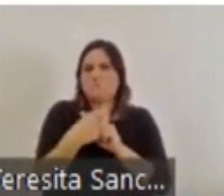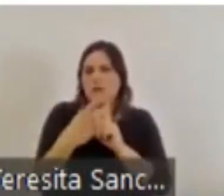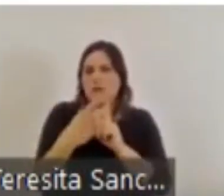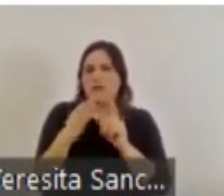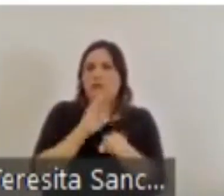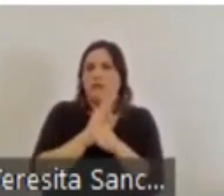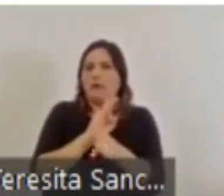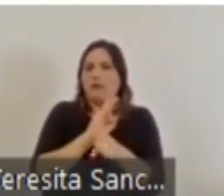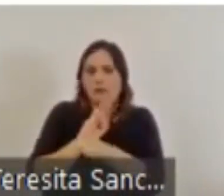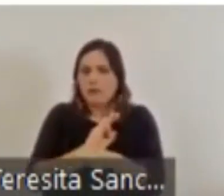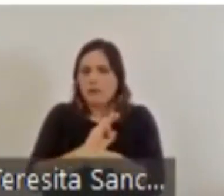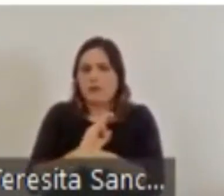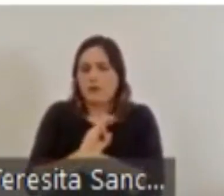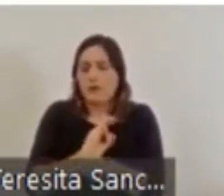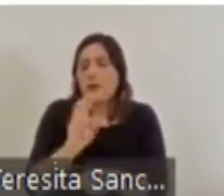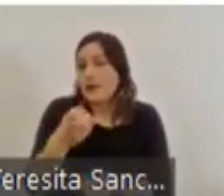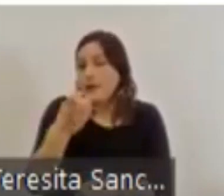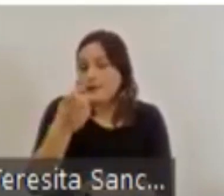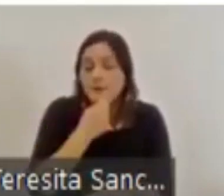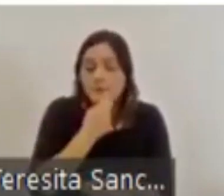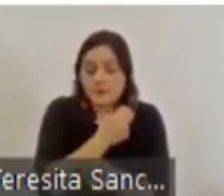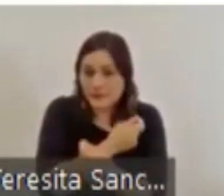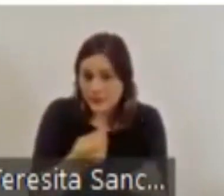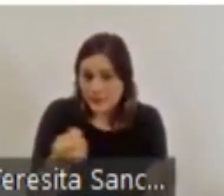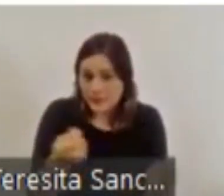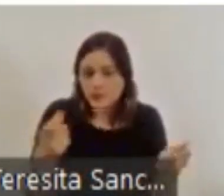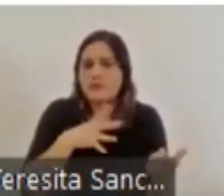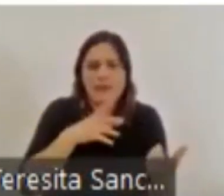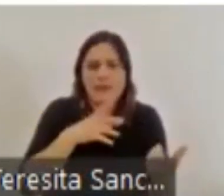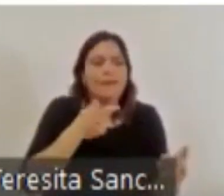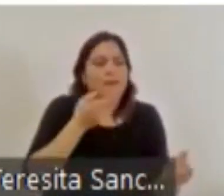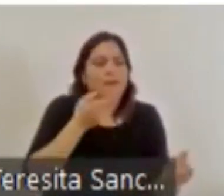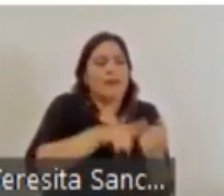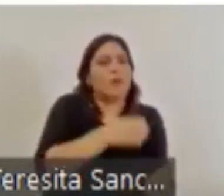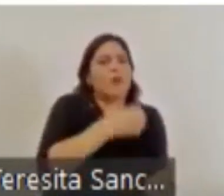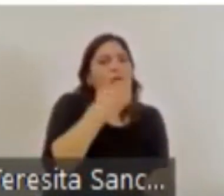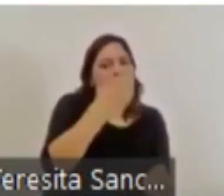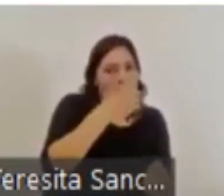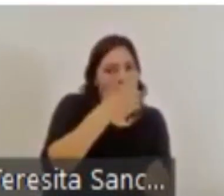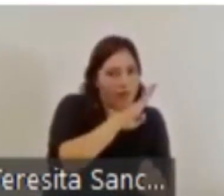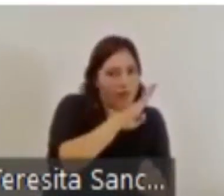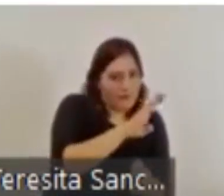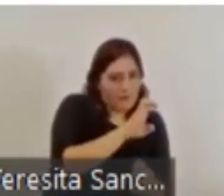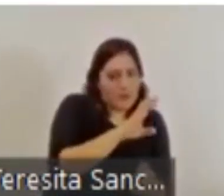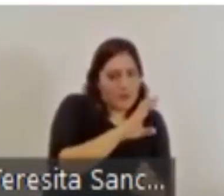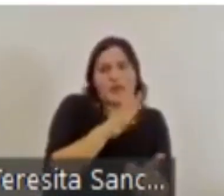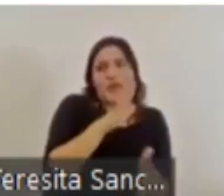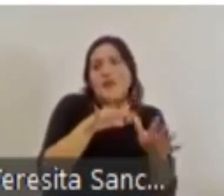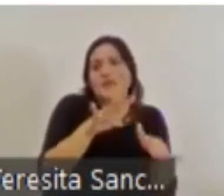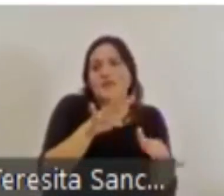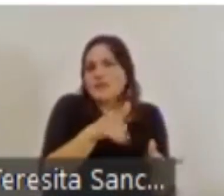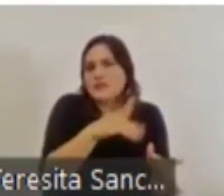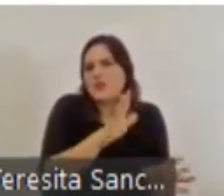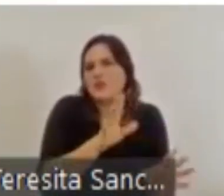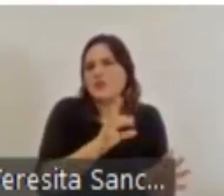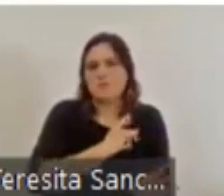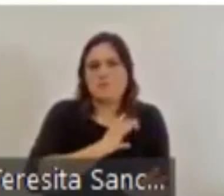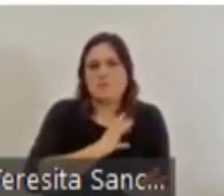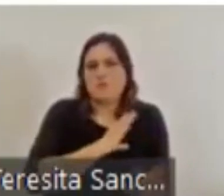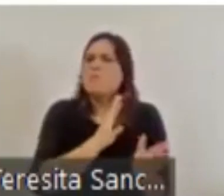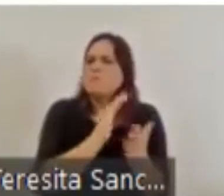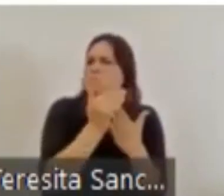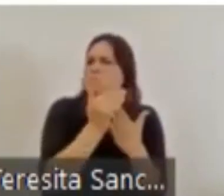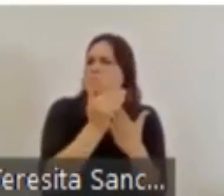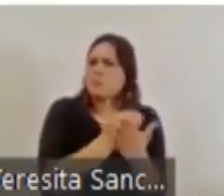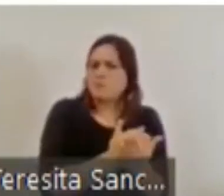niños, si bien estando en una guardería, empezaron a perder los miedos, porque yo recuerdo que al